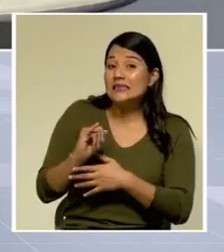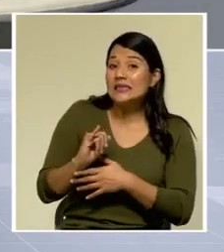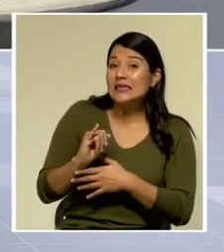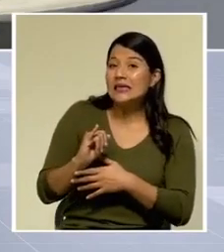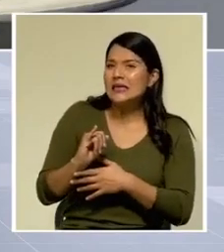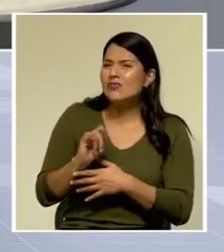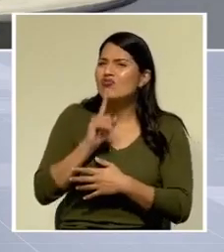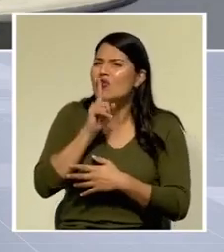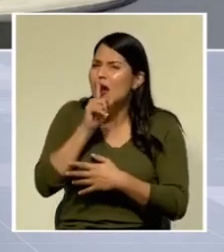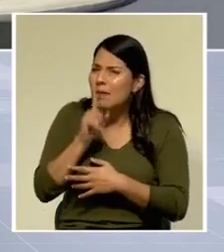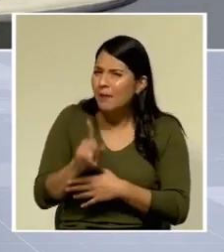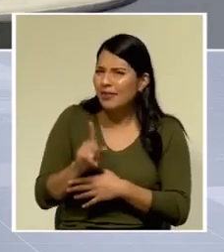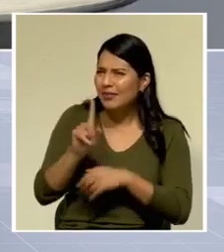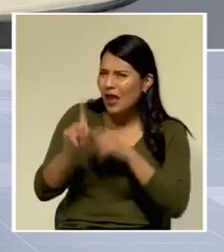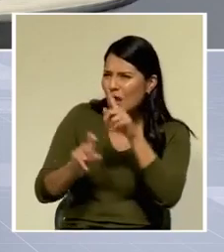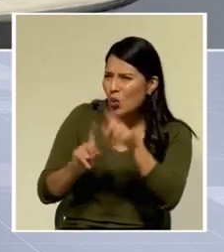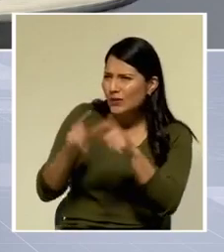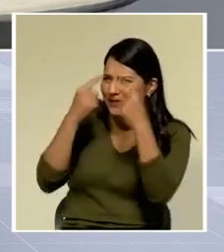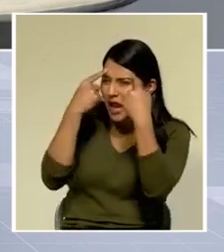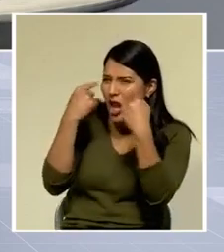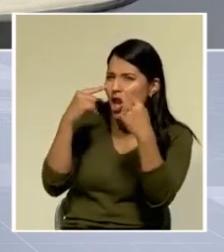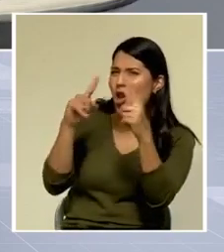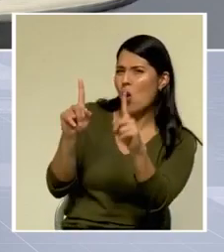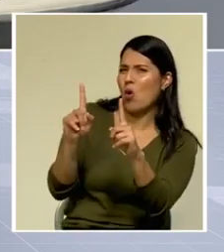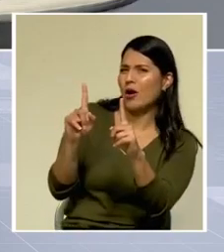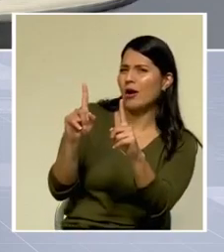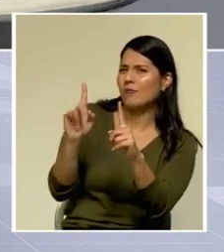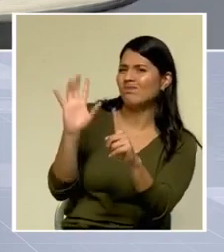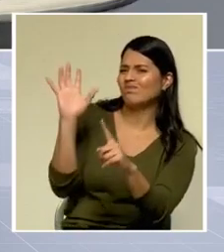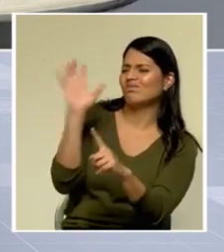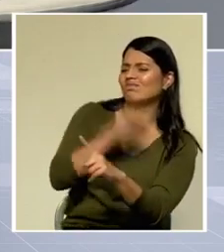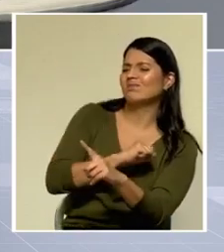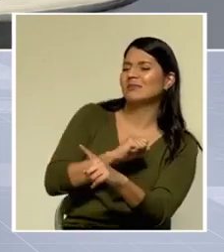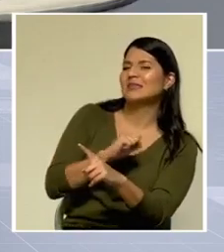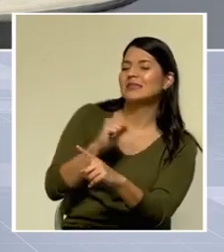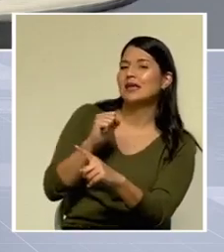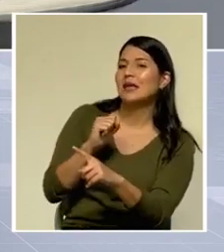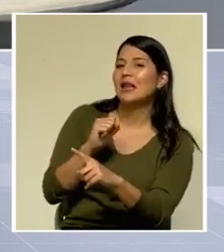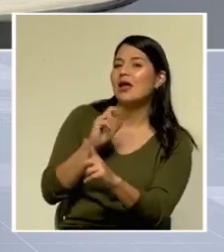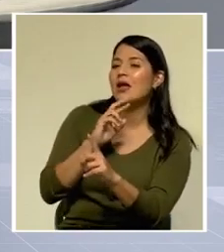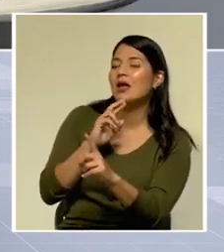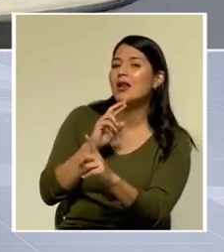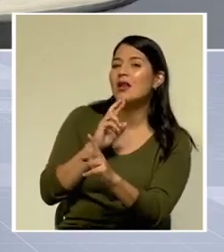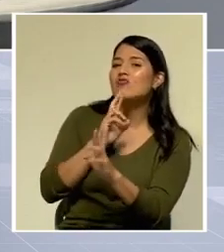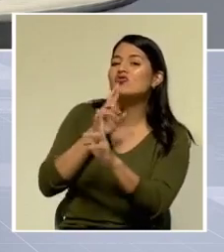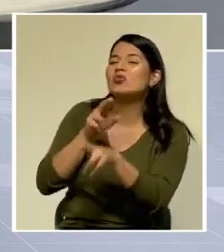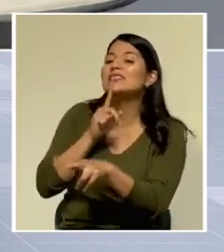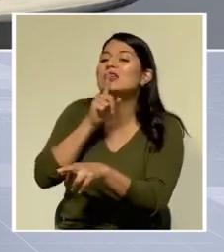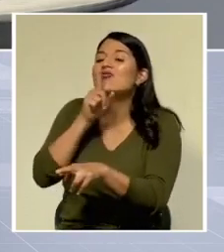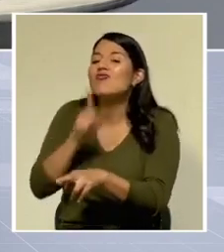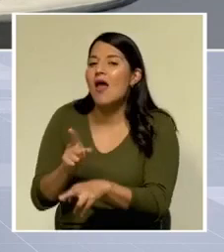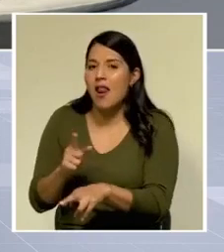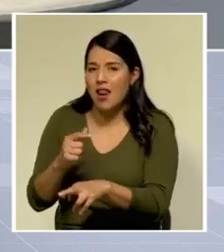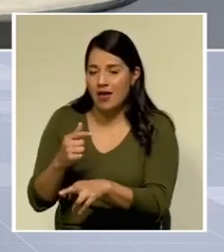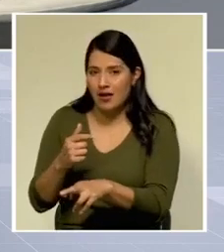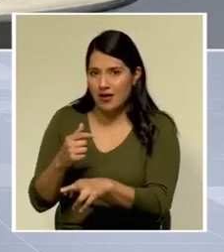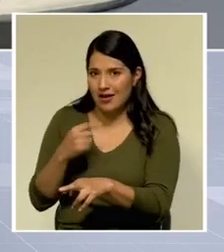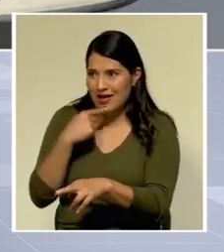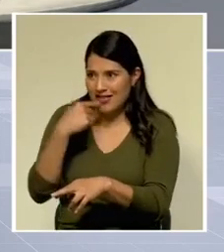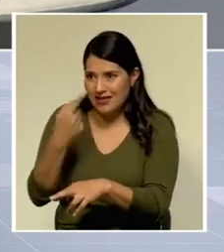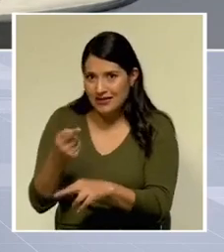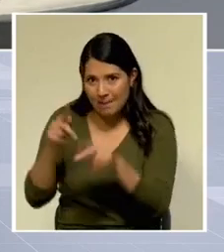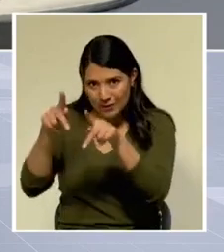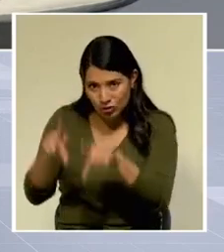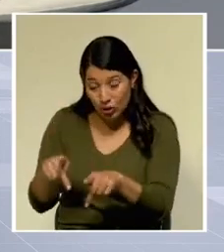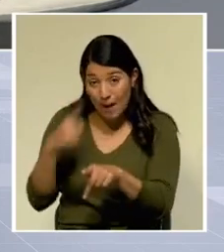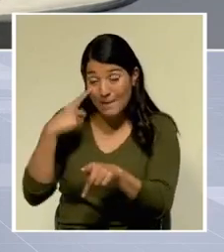verdadera intención de voto final del elector, lo cual también refiere al tema este de si usted cree en las encuestas que le preguntan mucho a